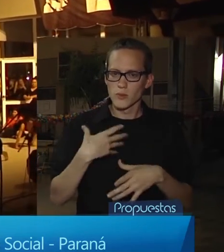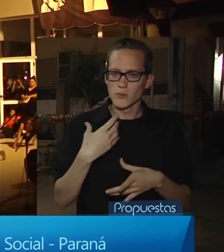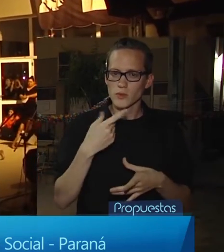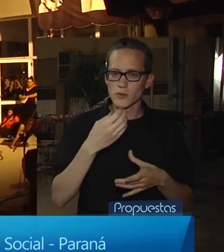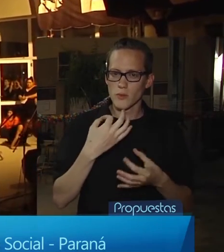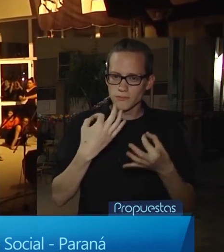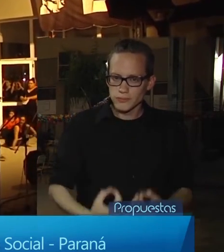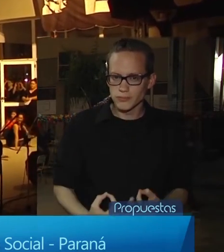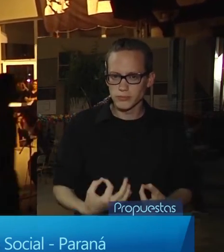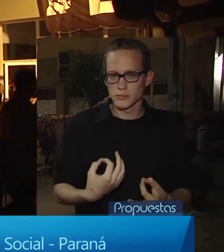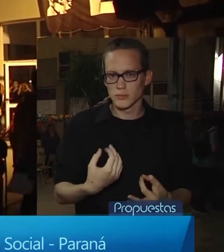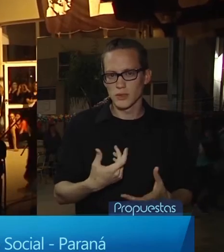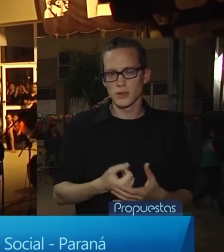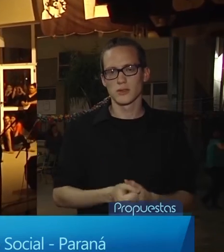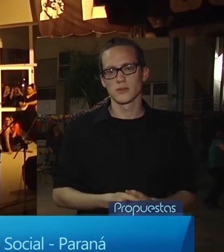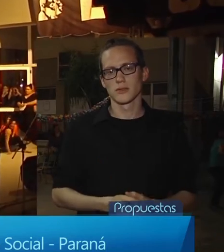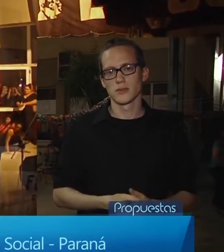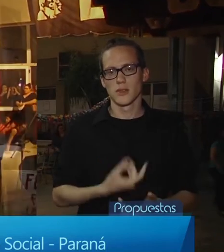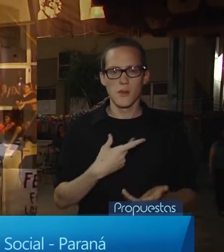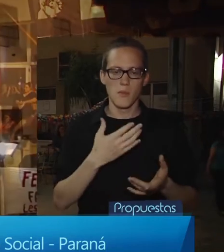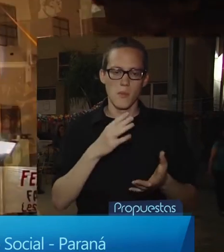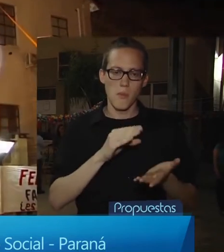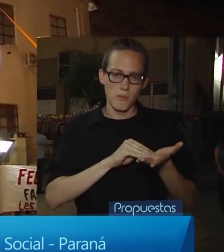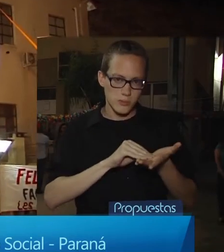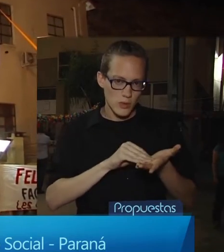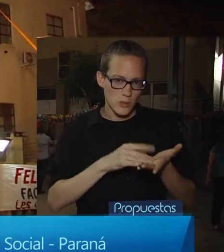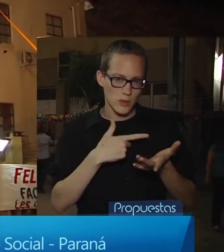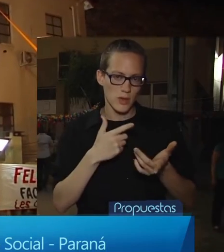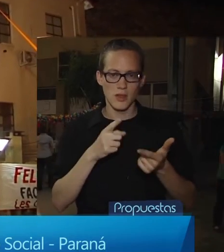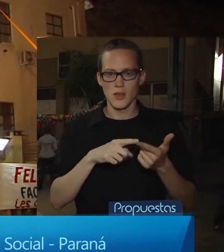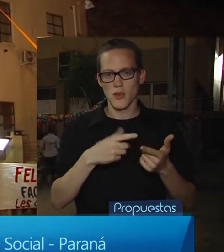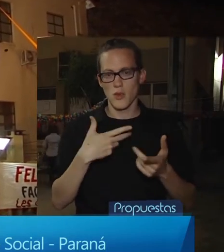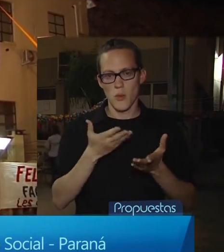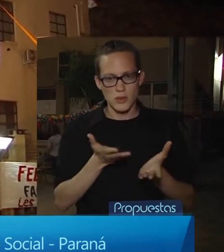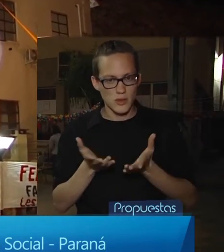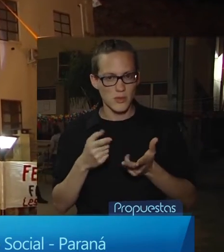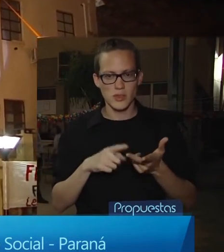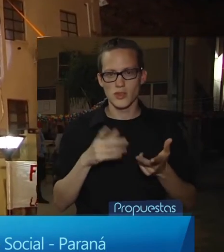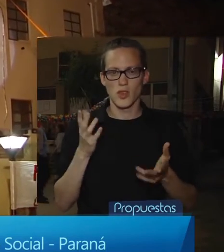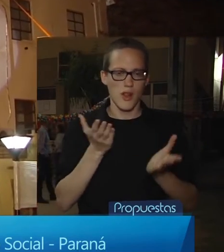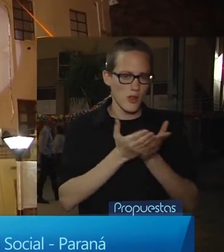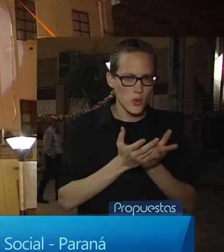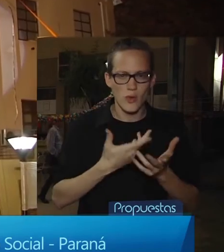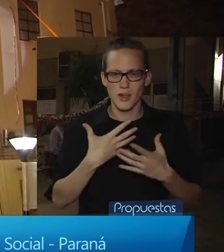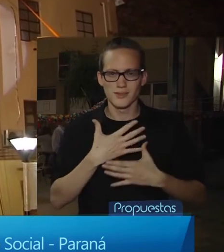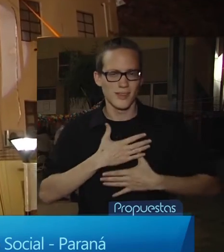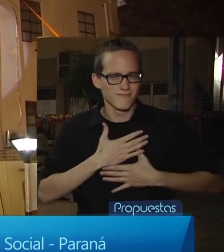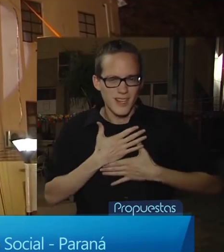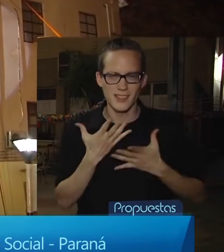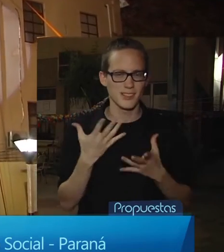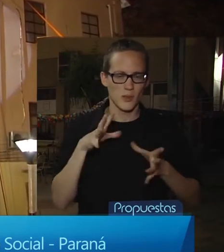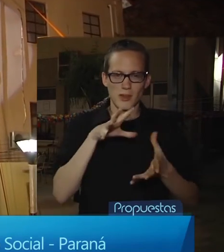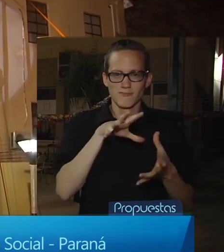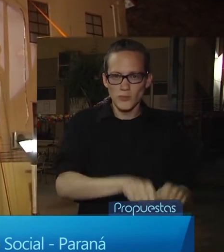altísimo compromiso con la facultad. Es una facultad que el personal administrativo y de servicio la quiere, los docentes